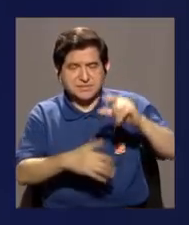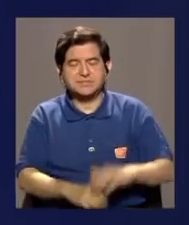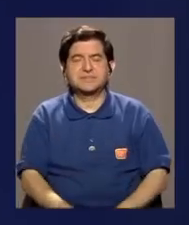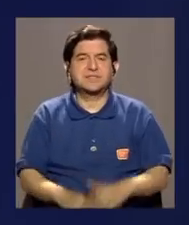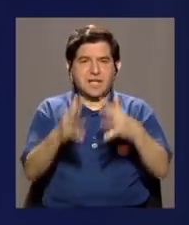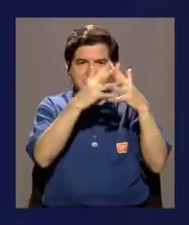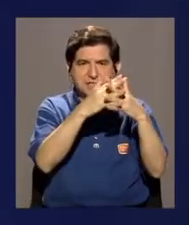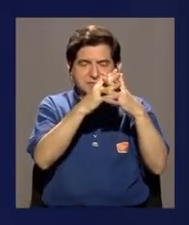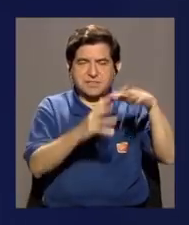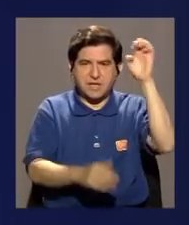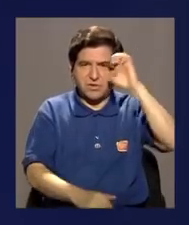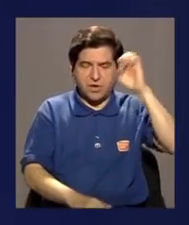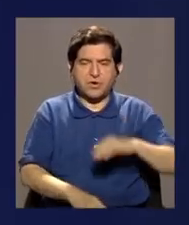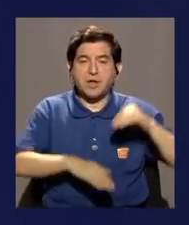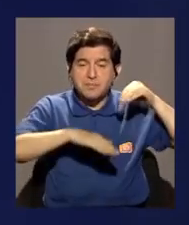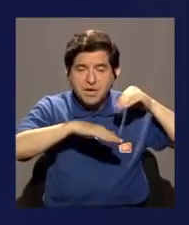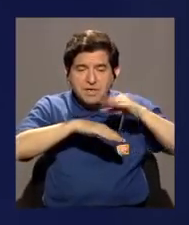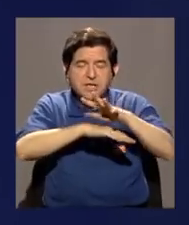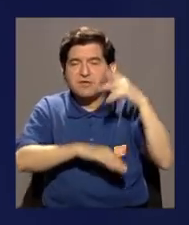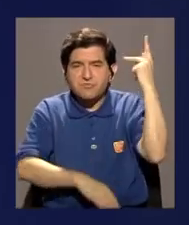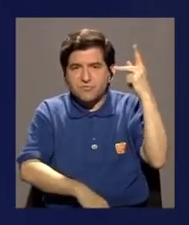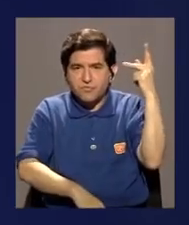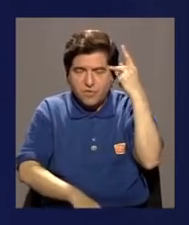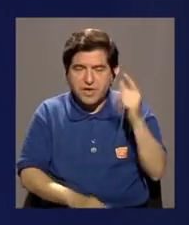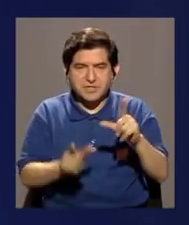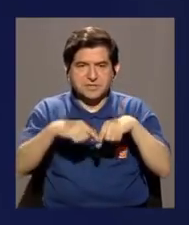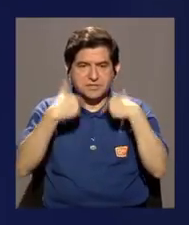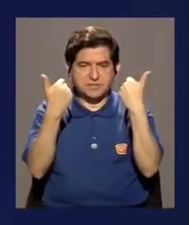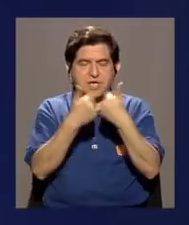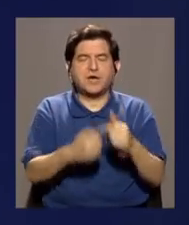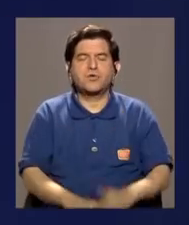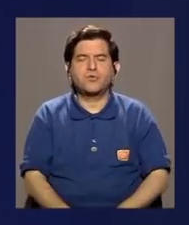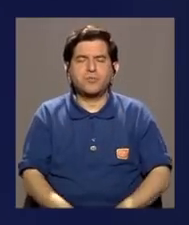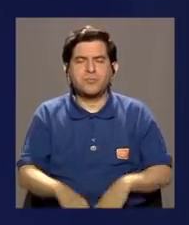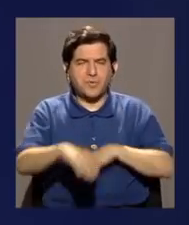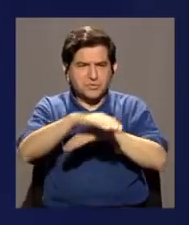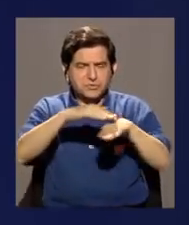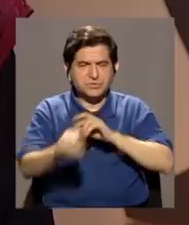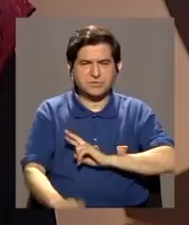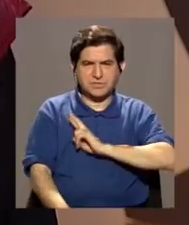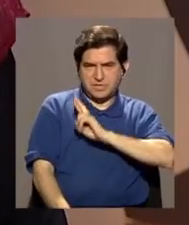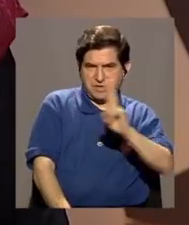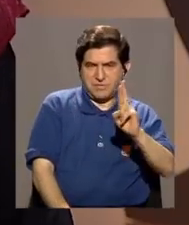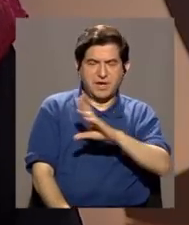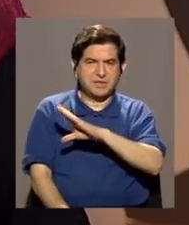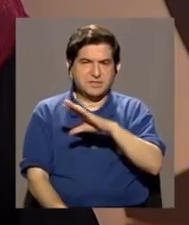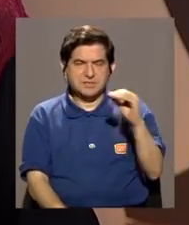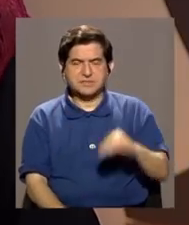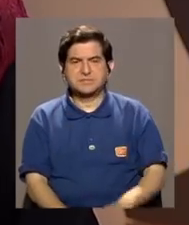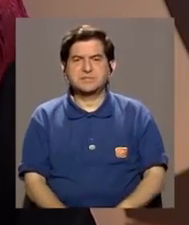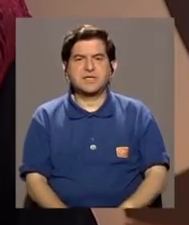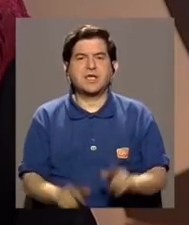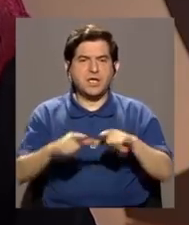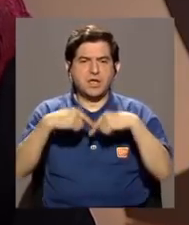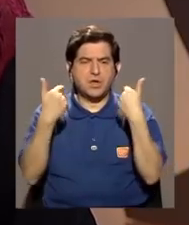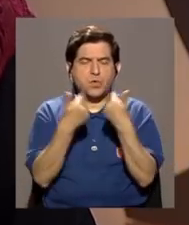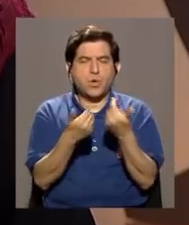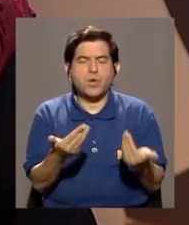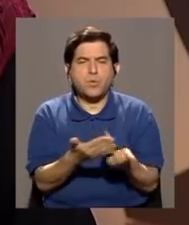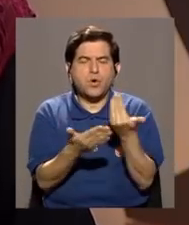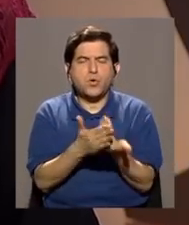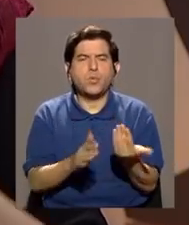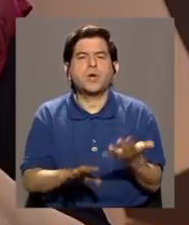que es el de la injerencia política de los grupos fundamentalistas religiosos y de los grupos integristas